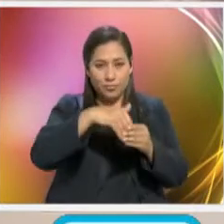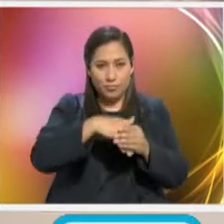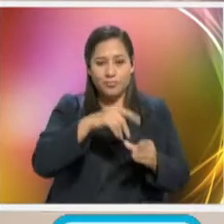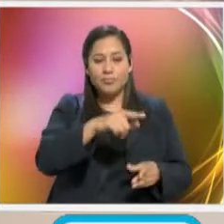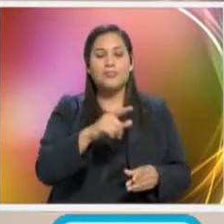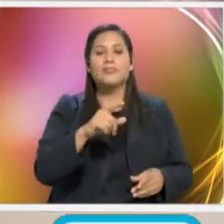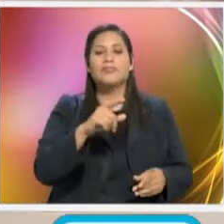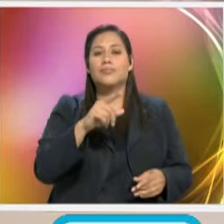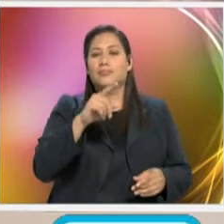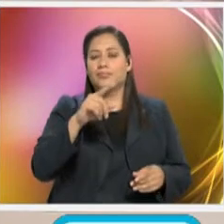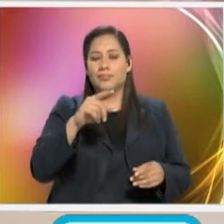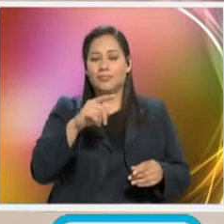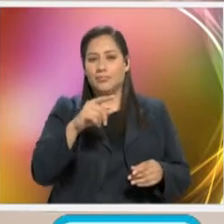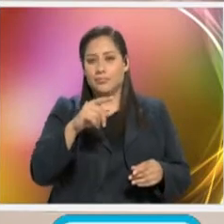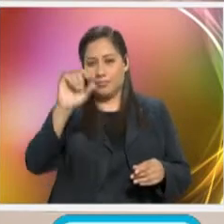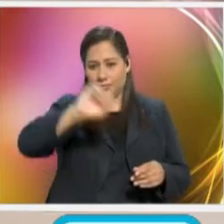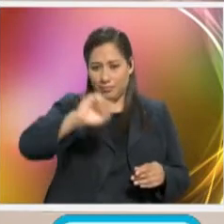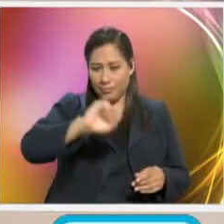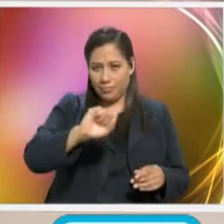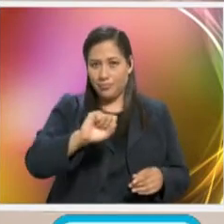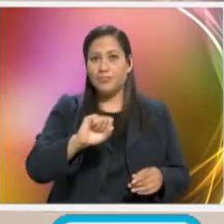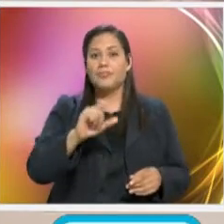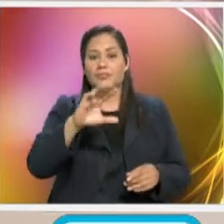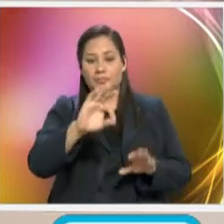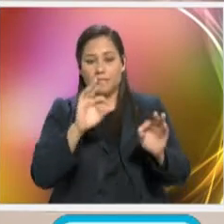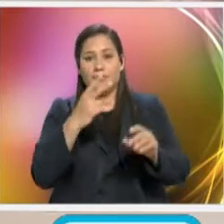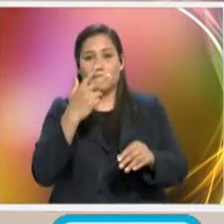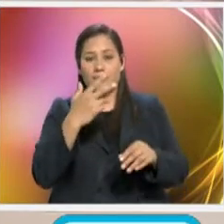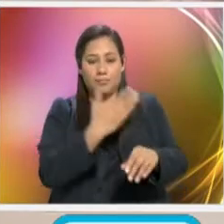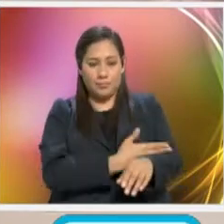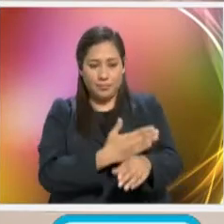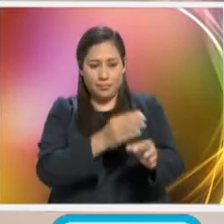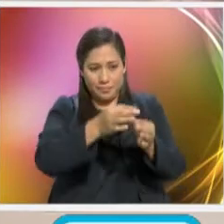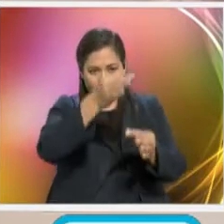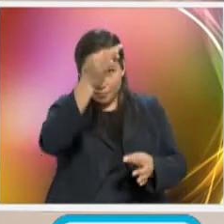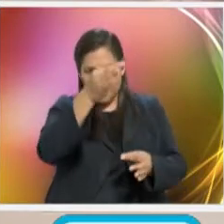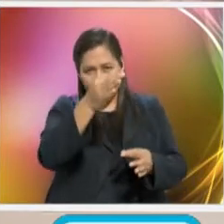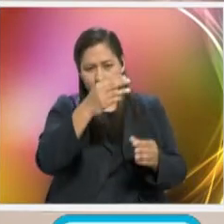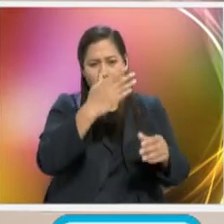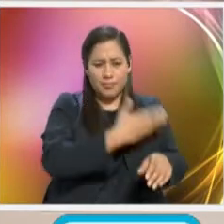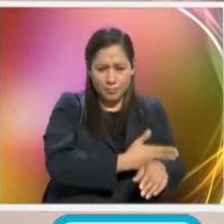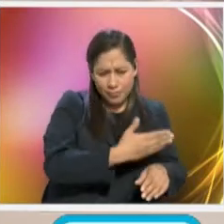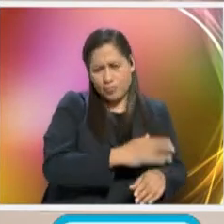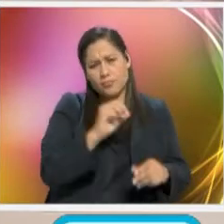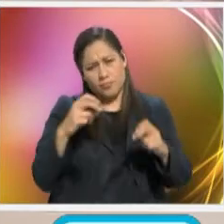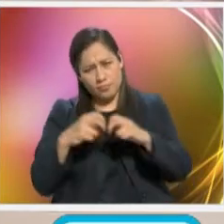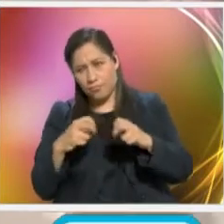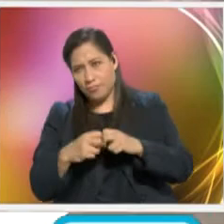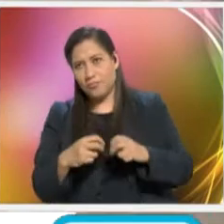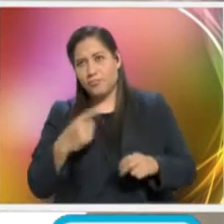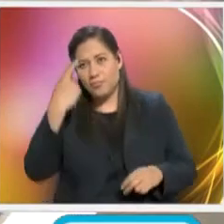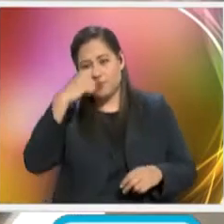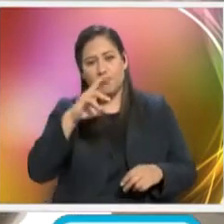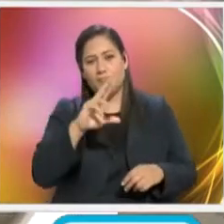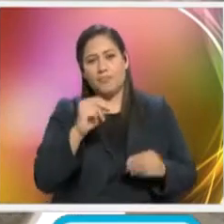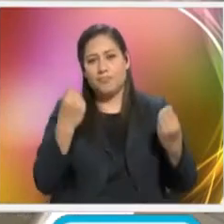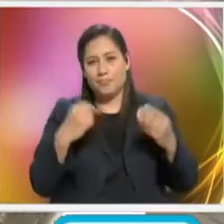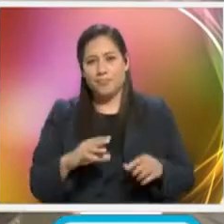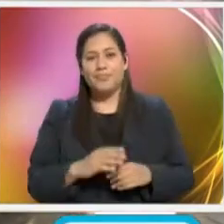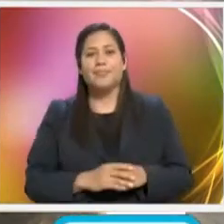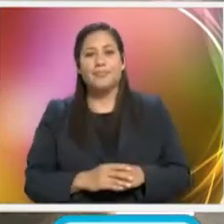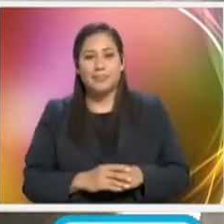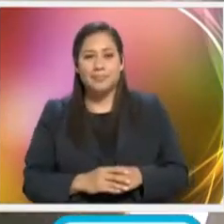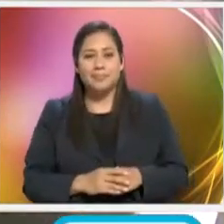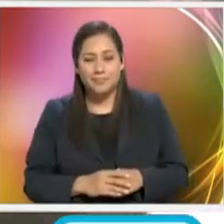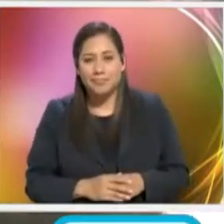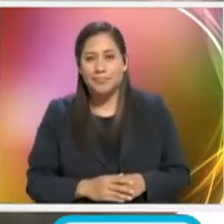su elección y 8 palitos para paleta de madera o de plástico, de preferencia de madera. Sí, exacto. Para que no se nos vayan. No, y más a resbalar.